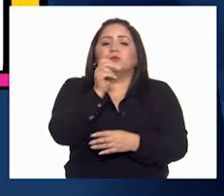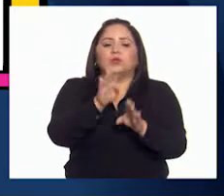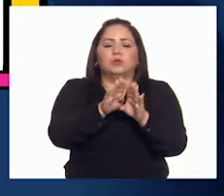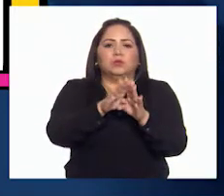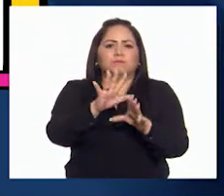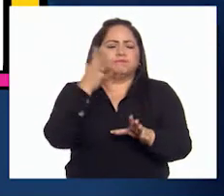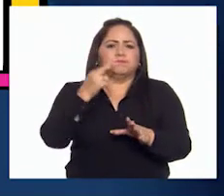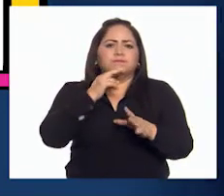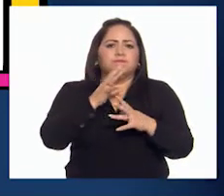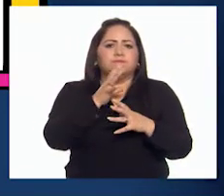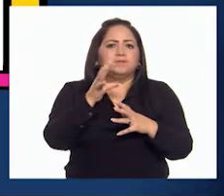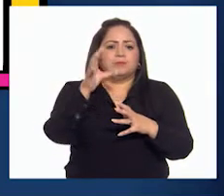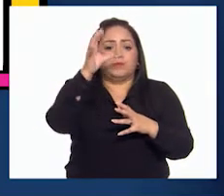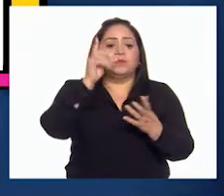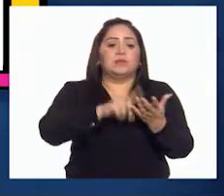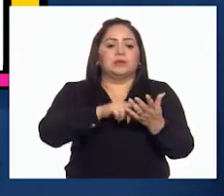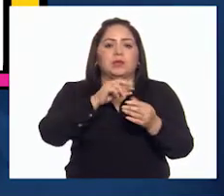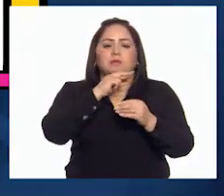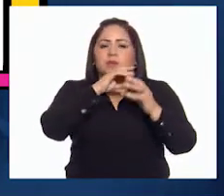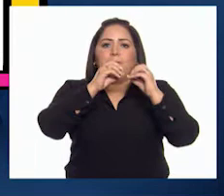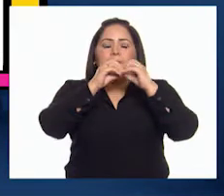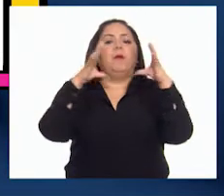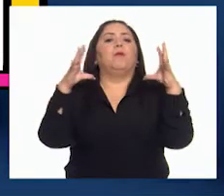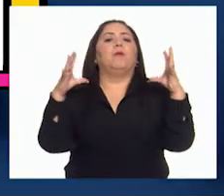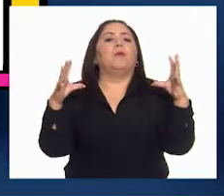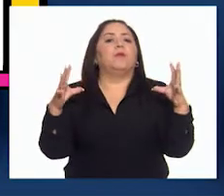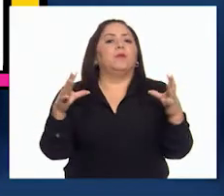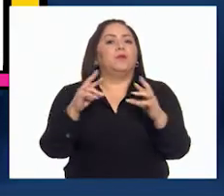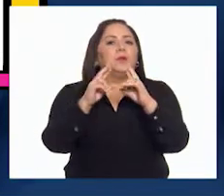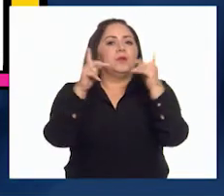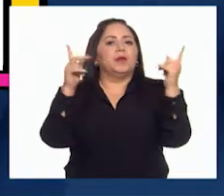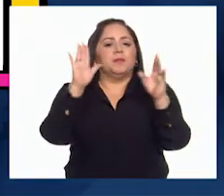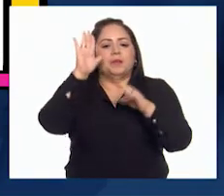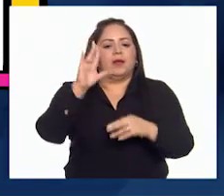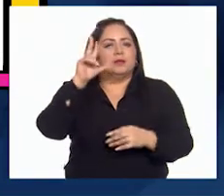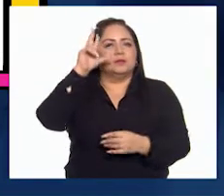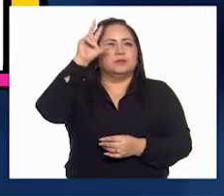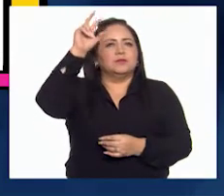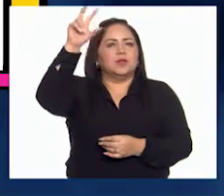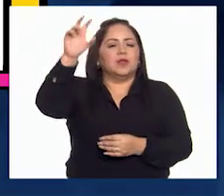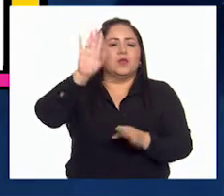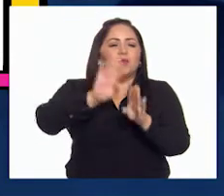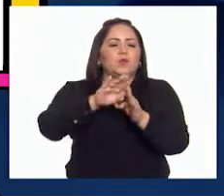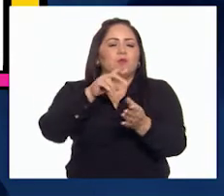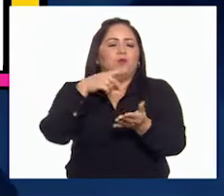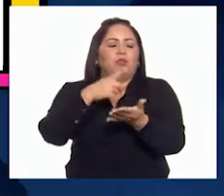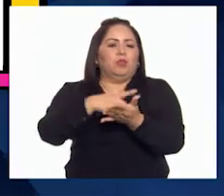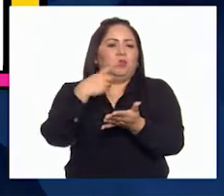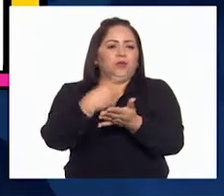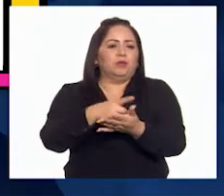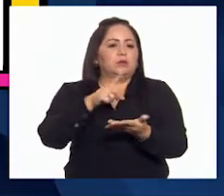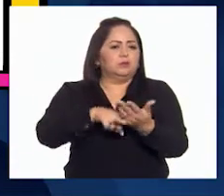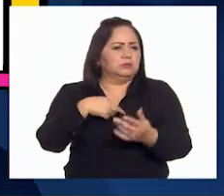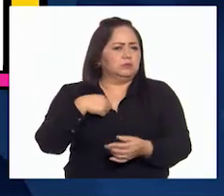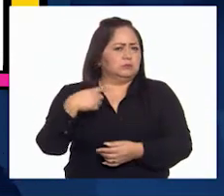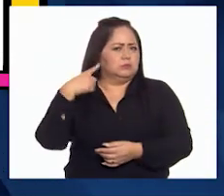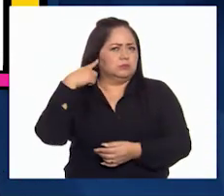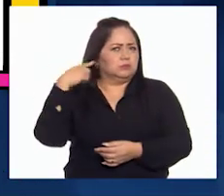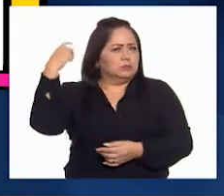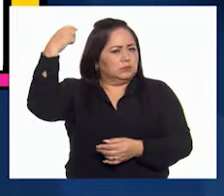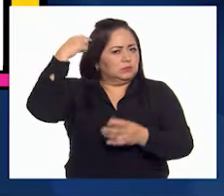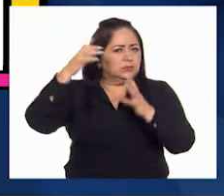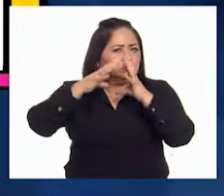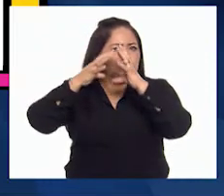gran impulso, estalla y escupe su alma sutil como en un sueño dorado. Escucho al cráneo, en cada